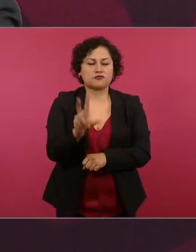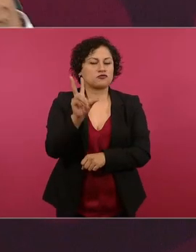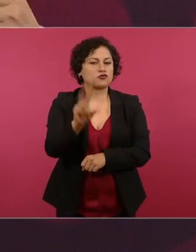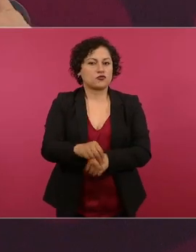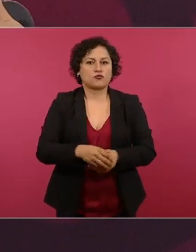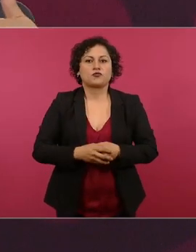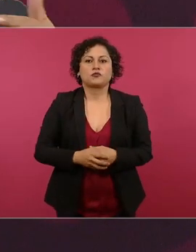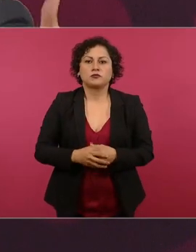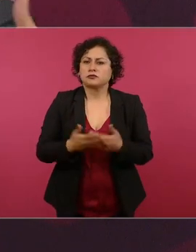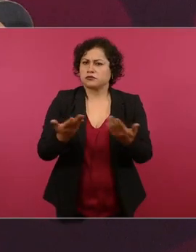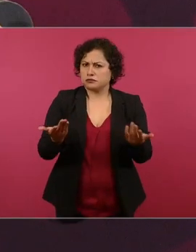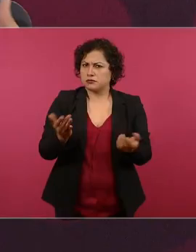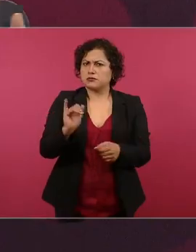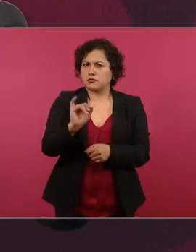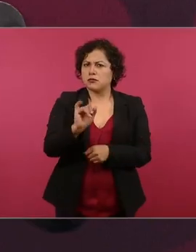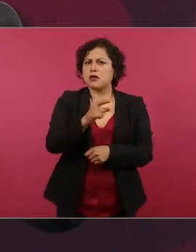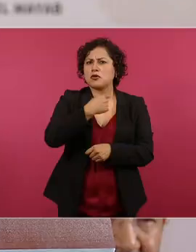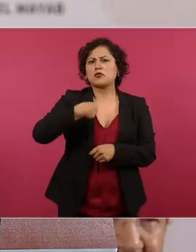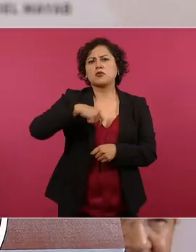Sí tenemos relaciones